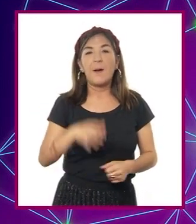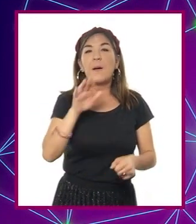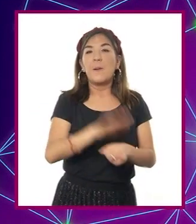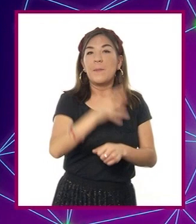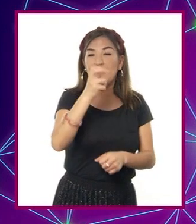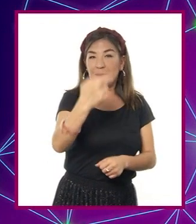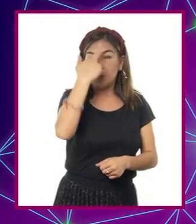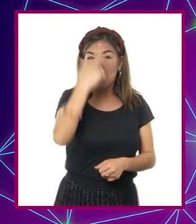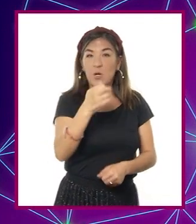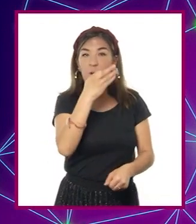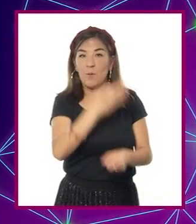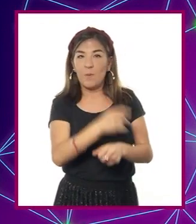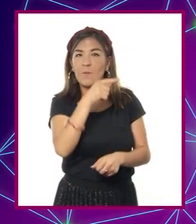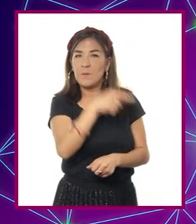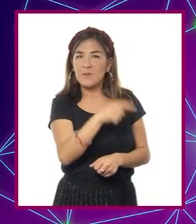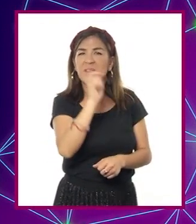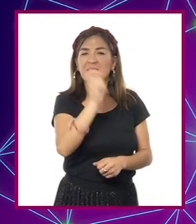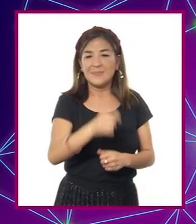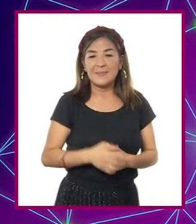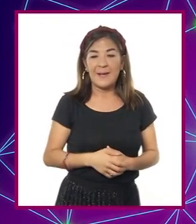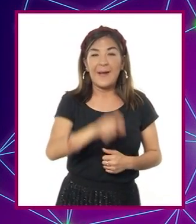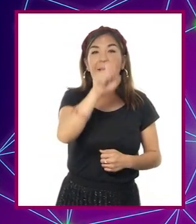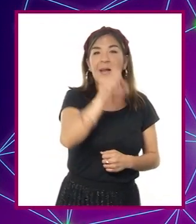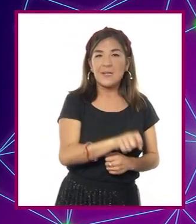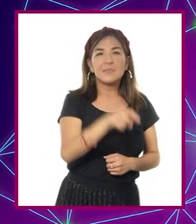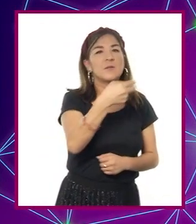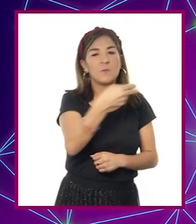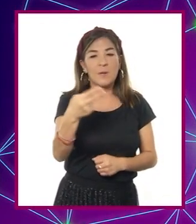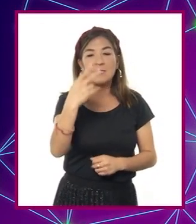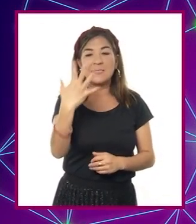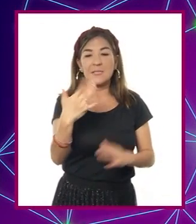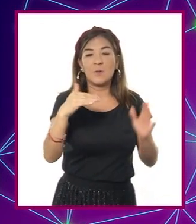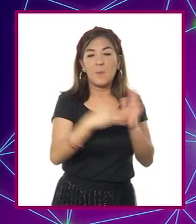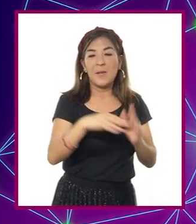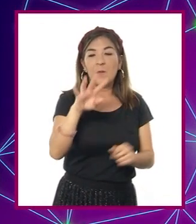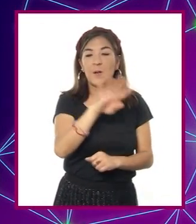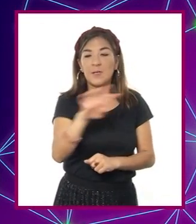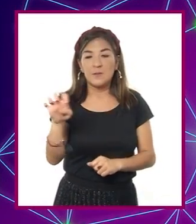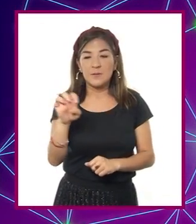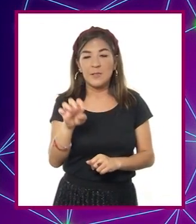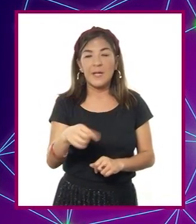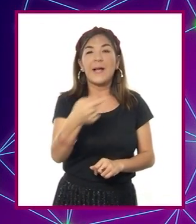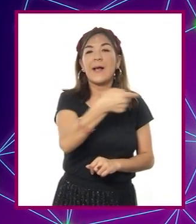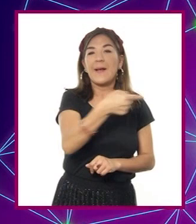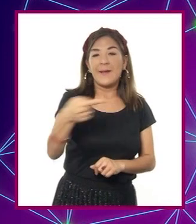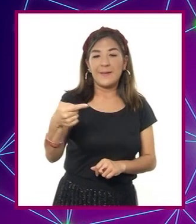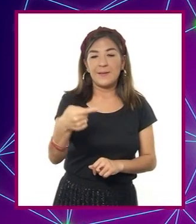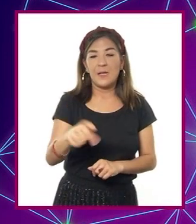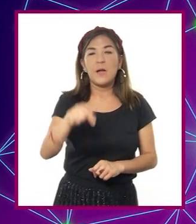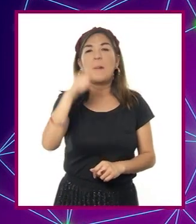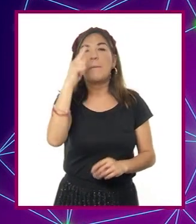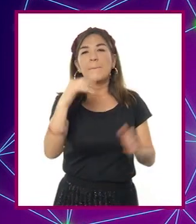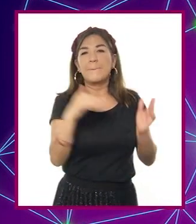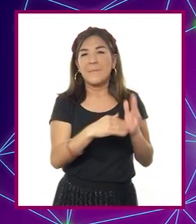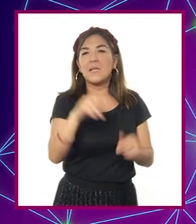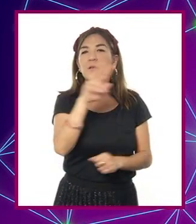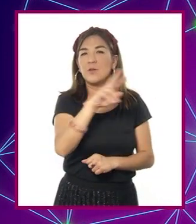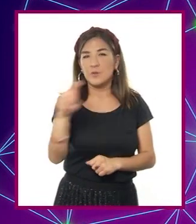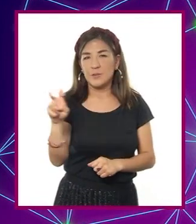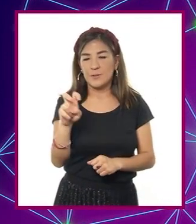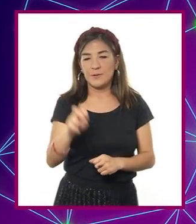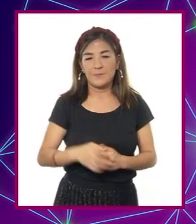que, en este caso, X es igual a 5400 entre